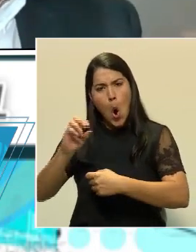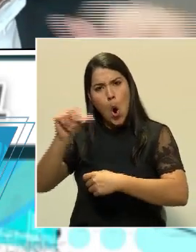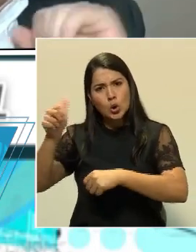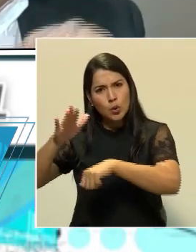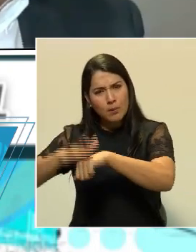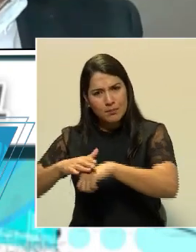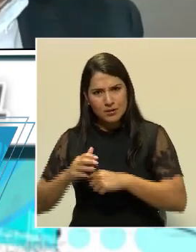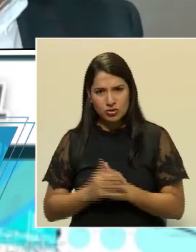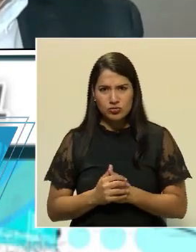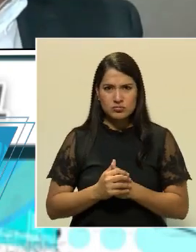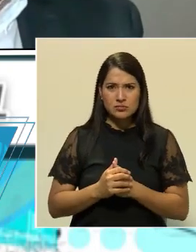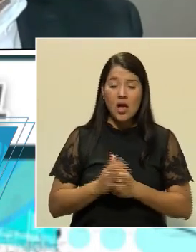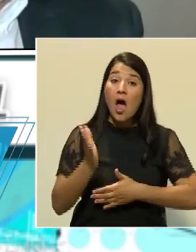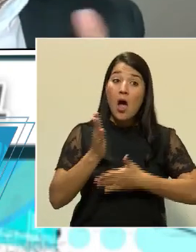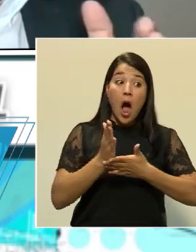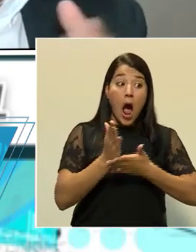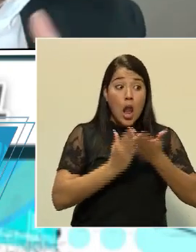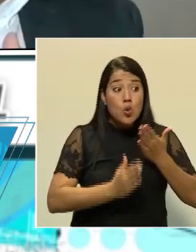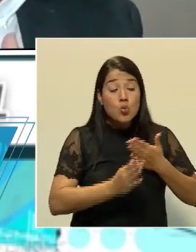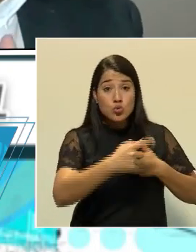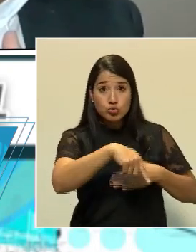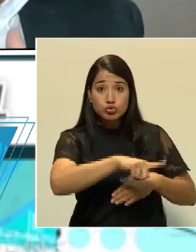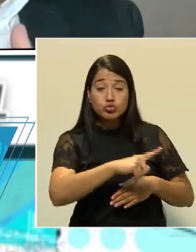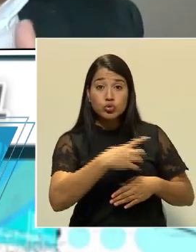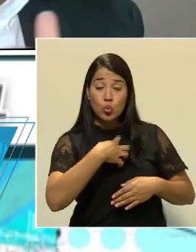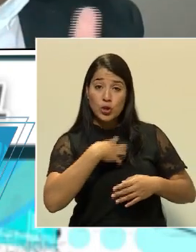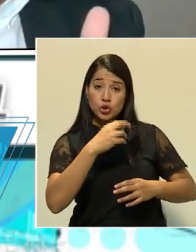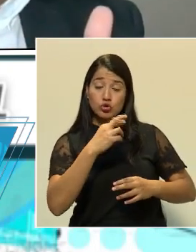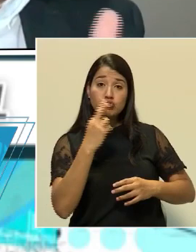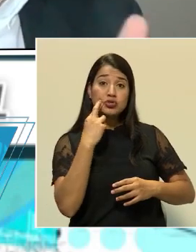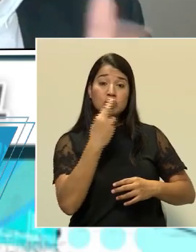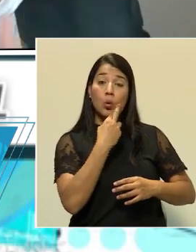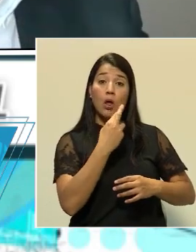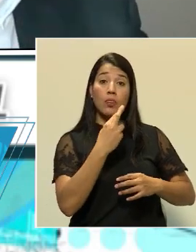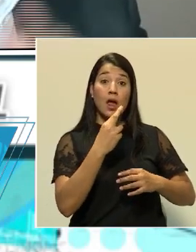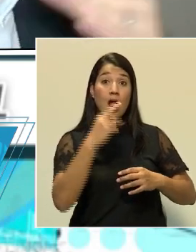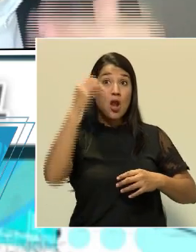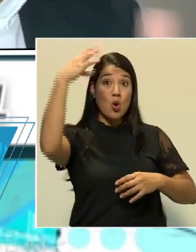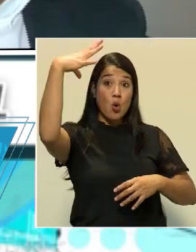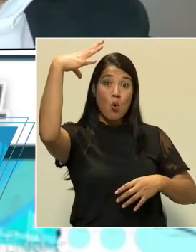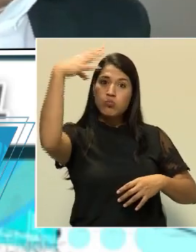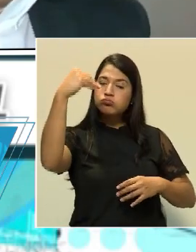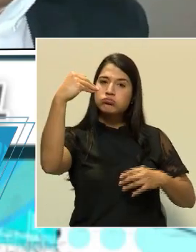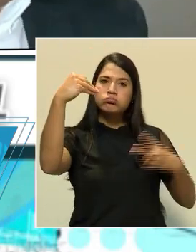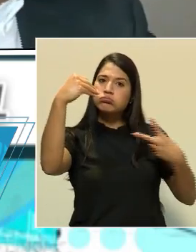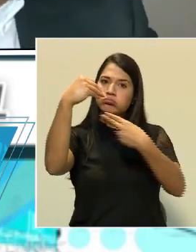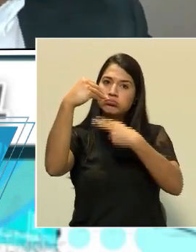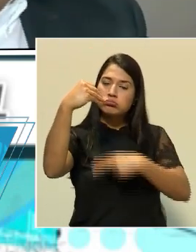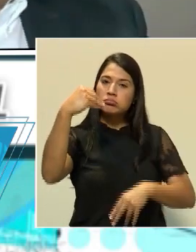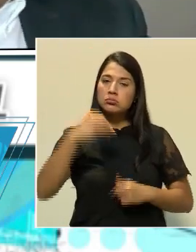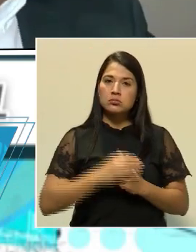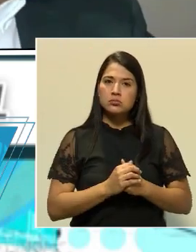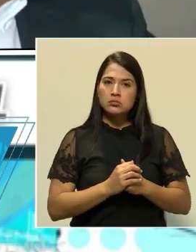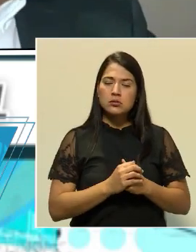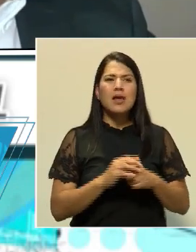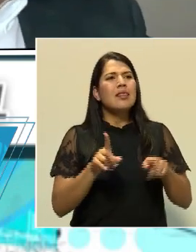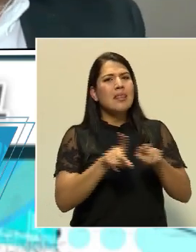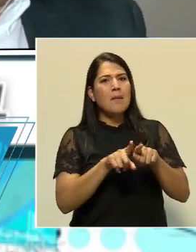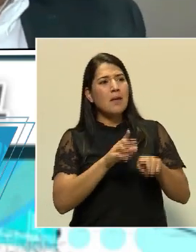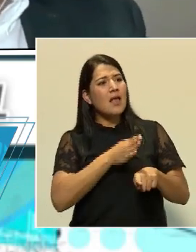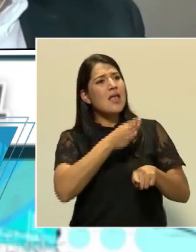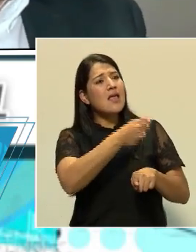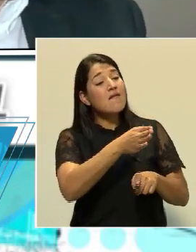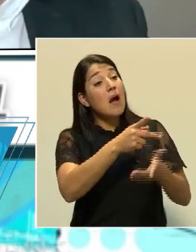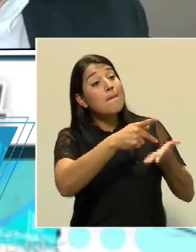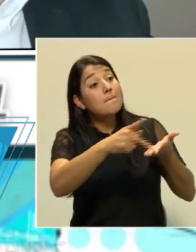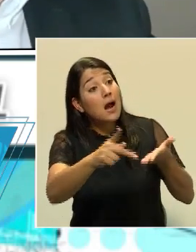supuestamente habían dicho que no iban a hacer cortes de luz, les cortaron la luz, iban a pagar y resulta que les cobraban multa porque les habían